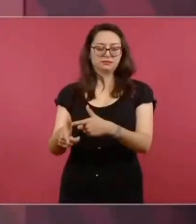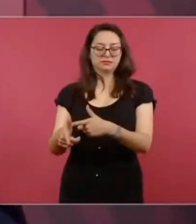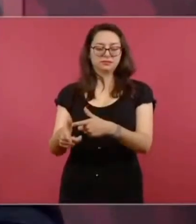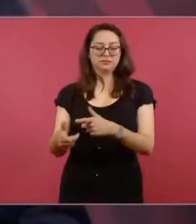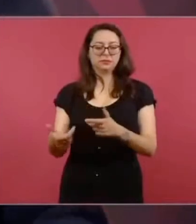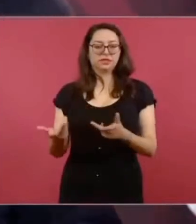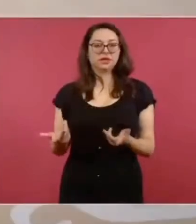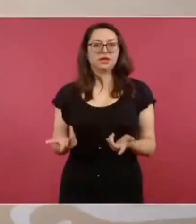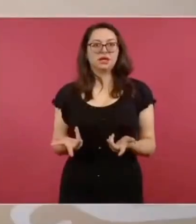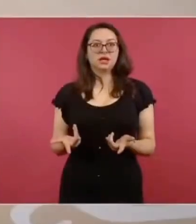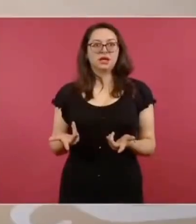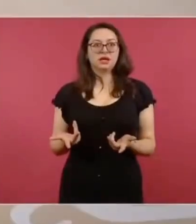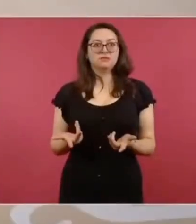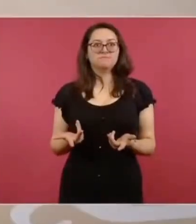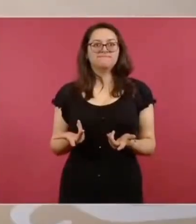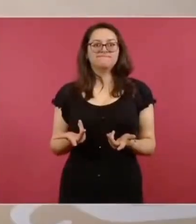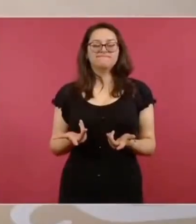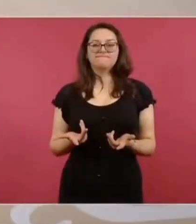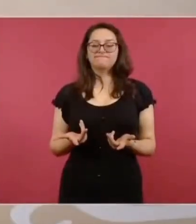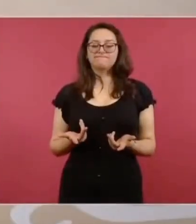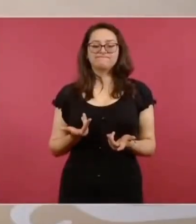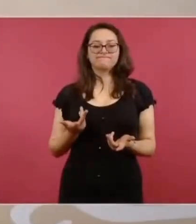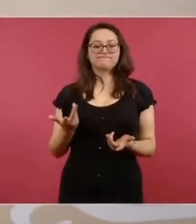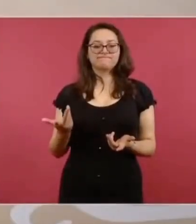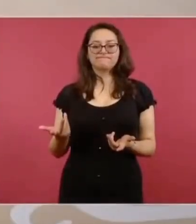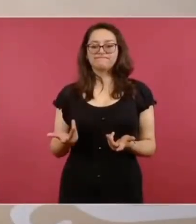Es algo